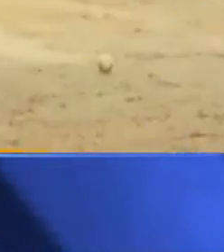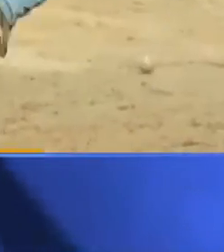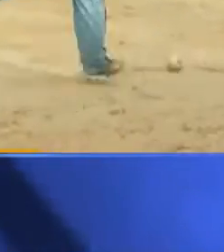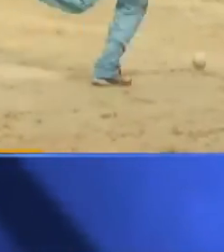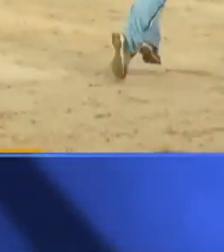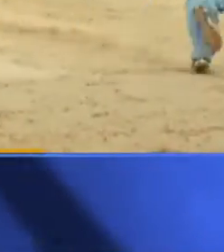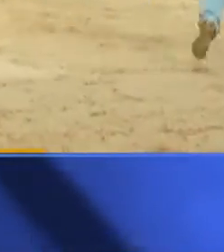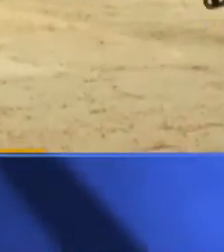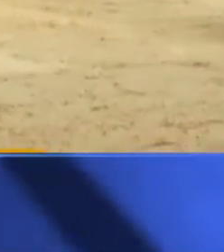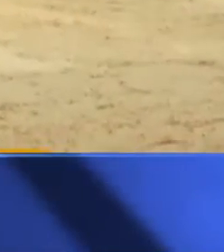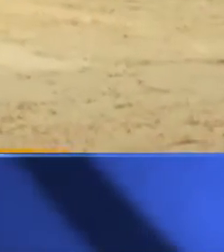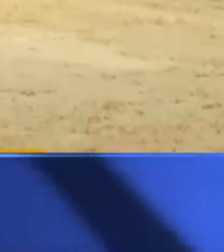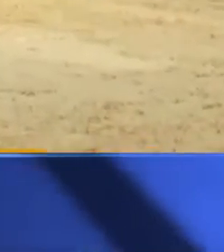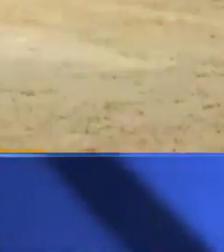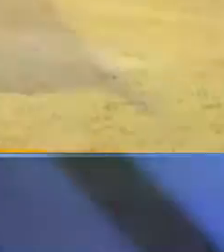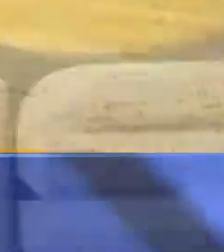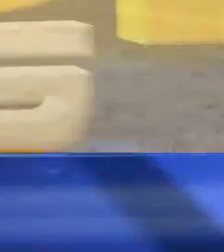d